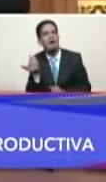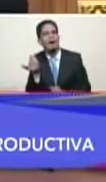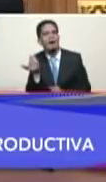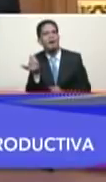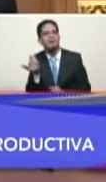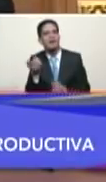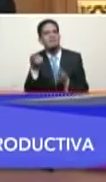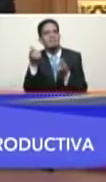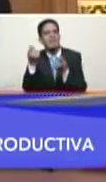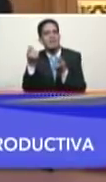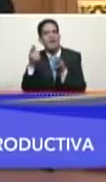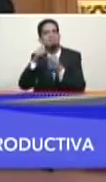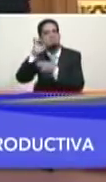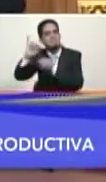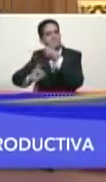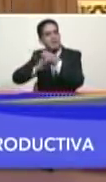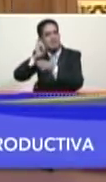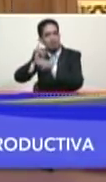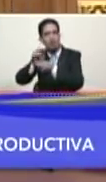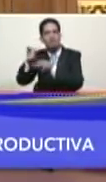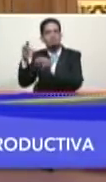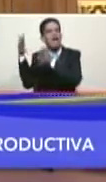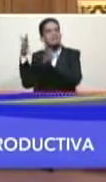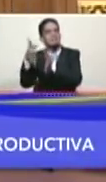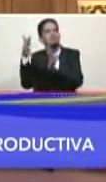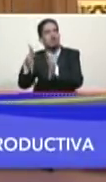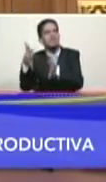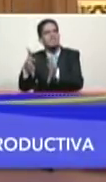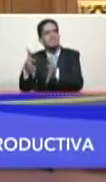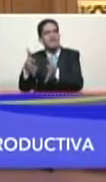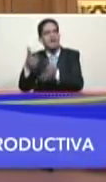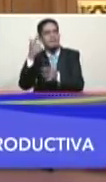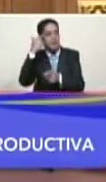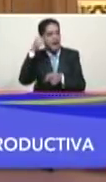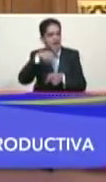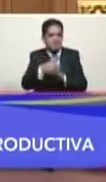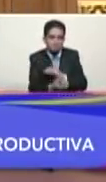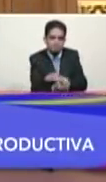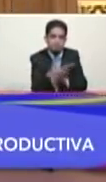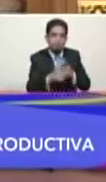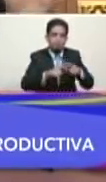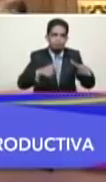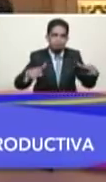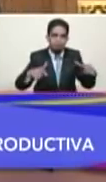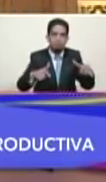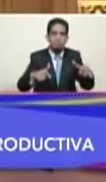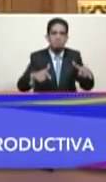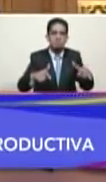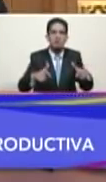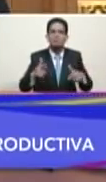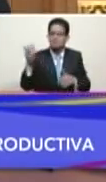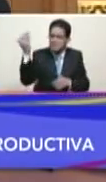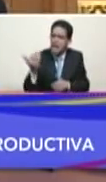capital privado internacional, asesoría, mercado, para recuperar una empresa, no lo